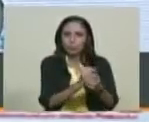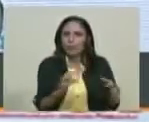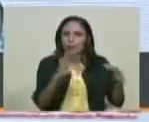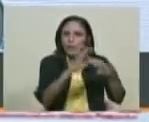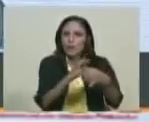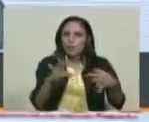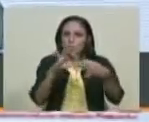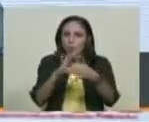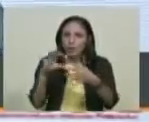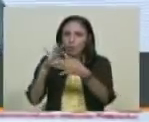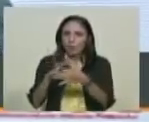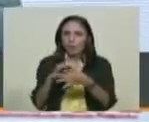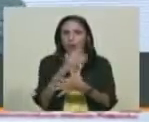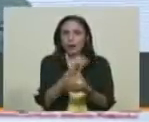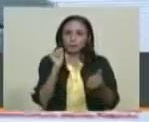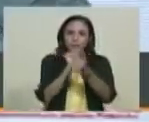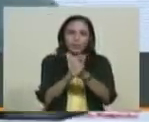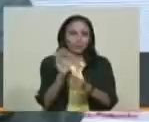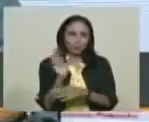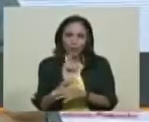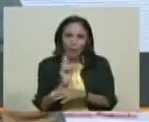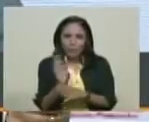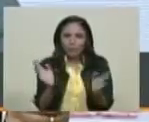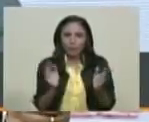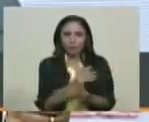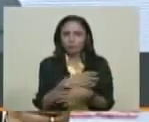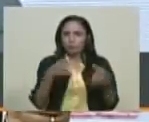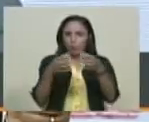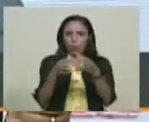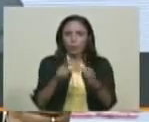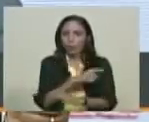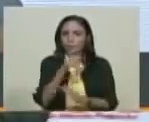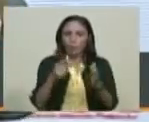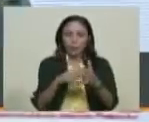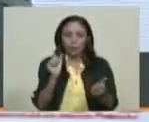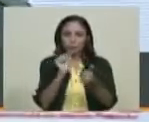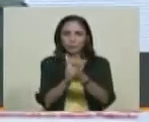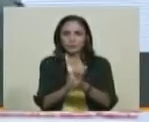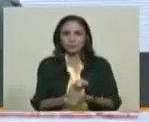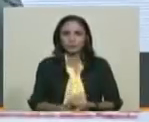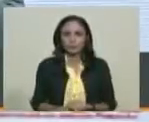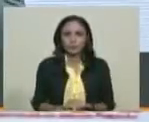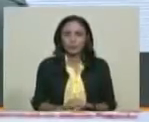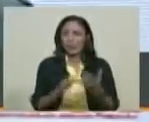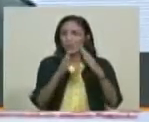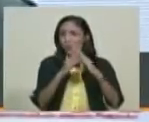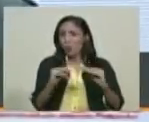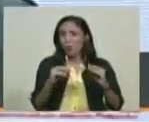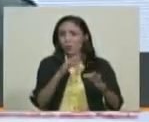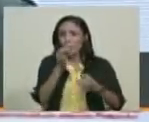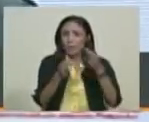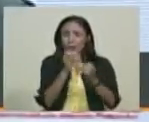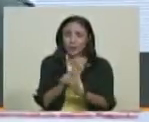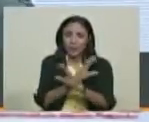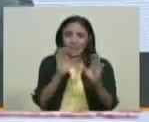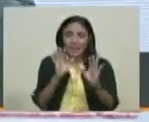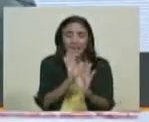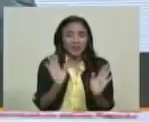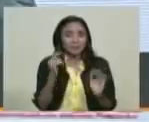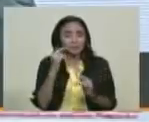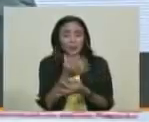da como resultado la captura infraganti del resto. Y todas las declaraciones están en